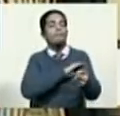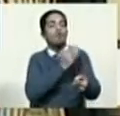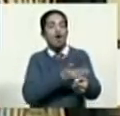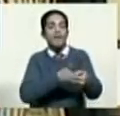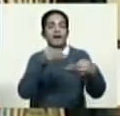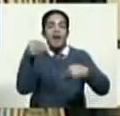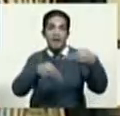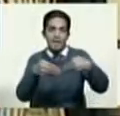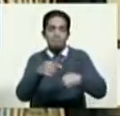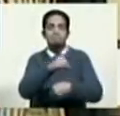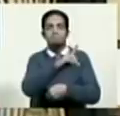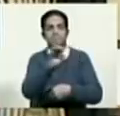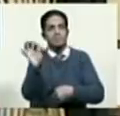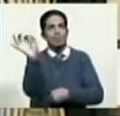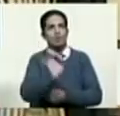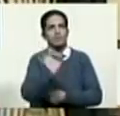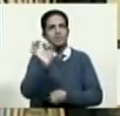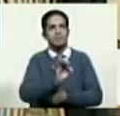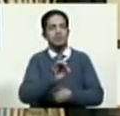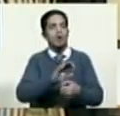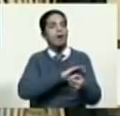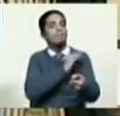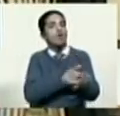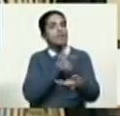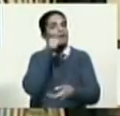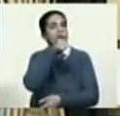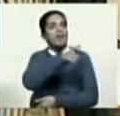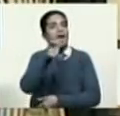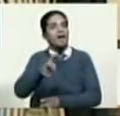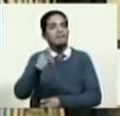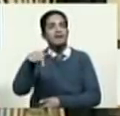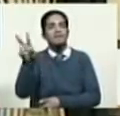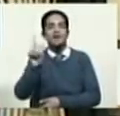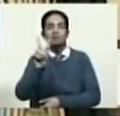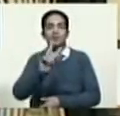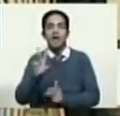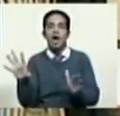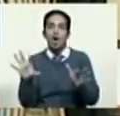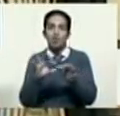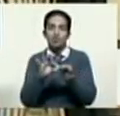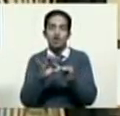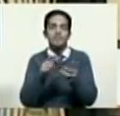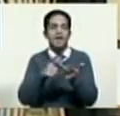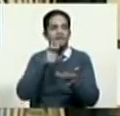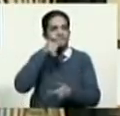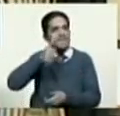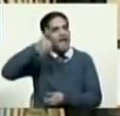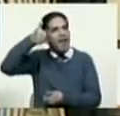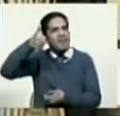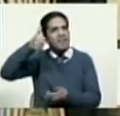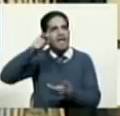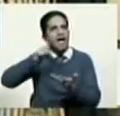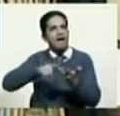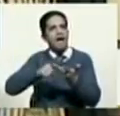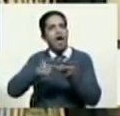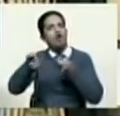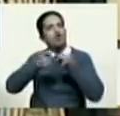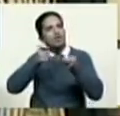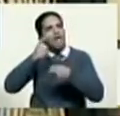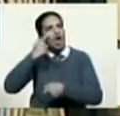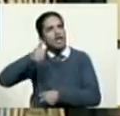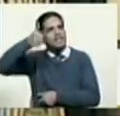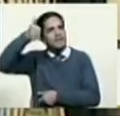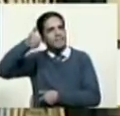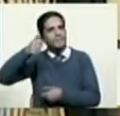100%. El Poder Ciudadano en Venezuela, que es la unión de la Fiscalía General, la Contraloría General